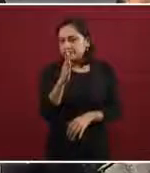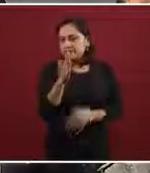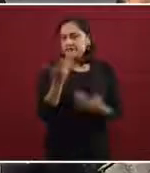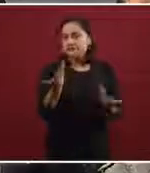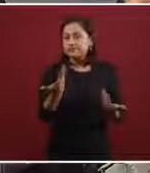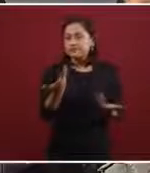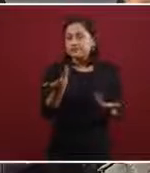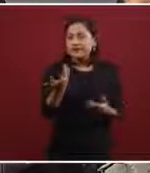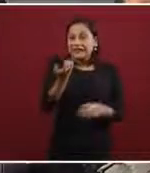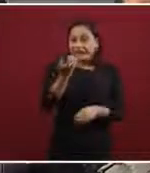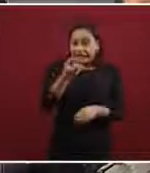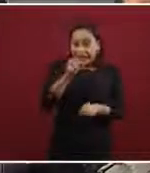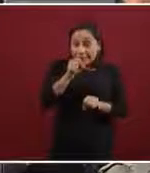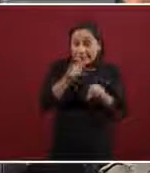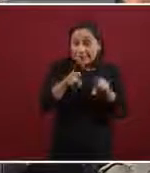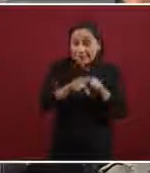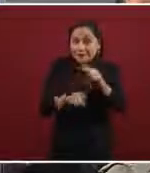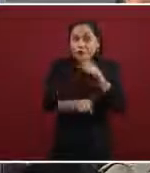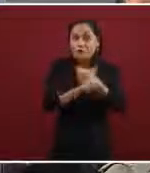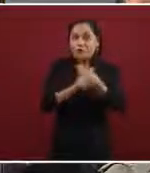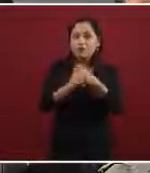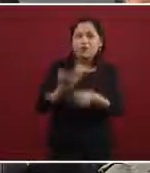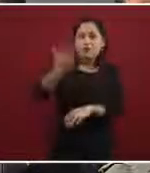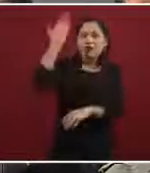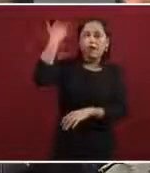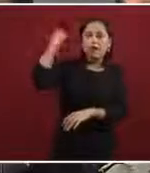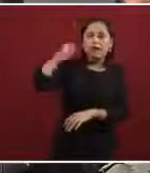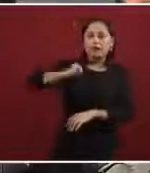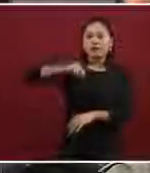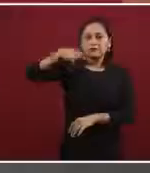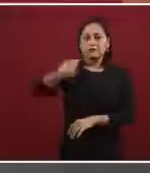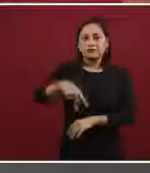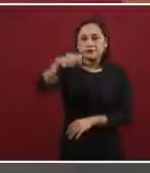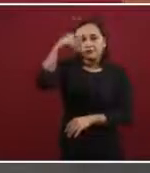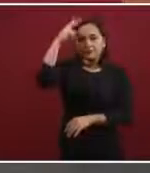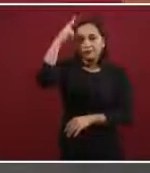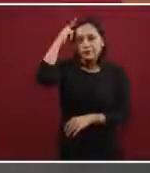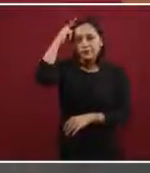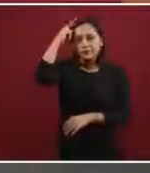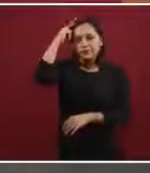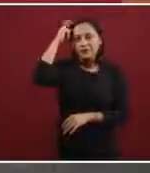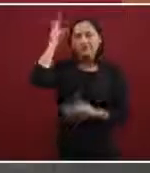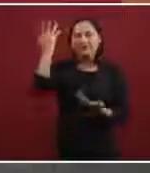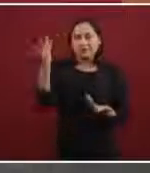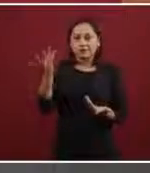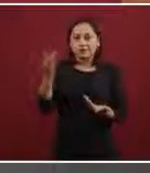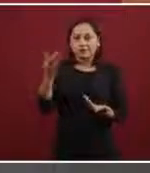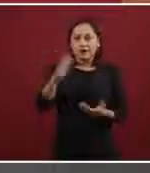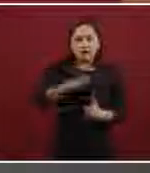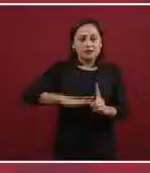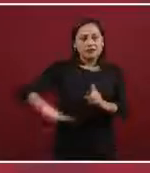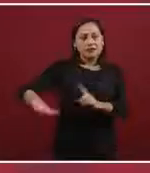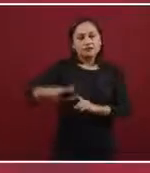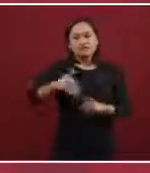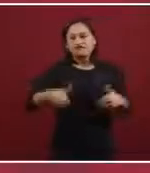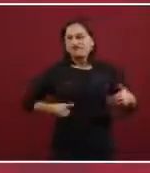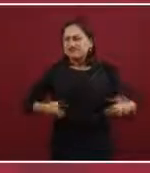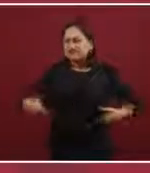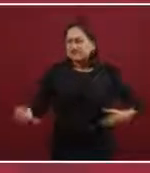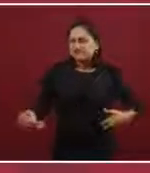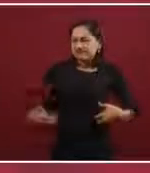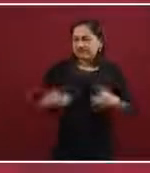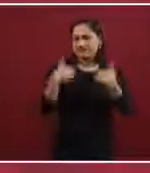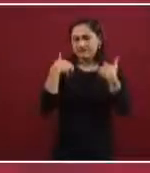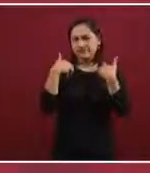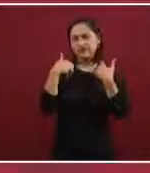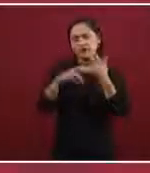por eso la revolución y eso es lo que sucedió ahora después de 36 años de